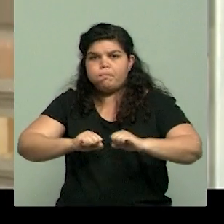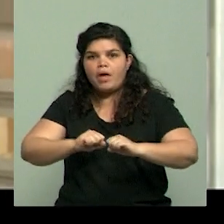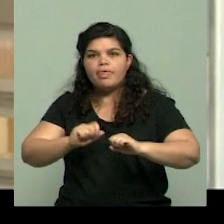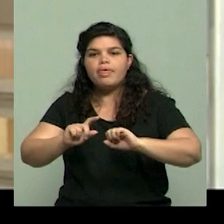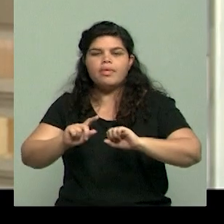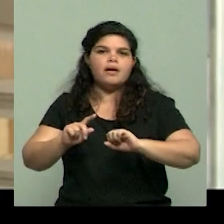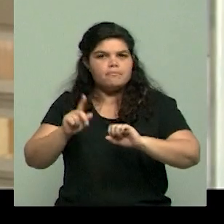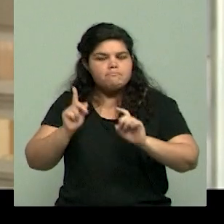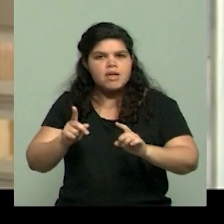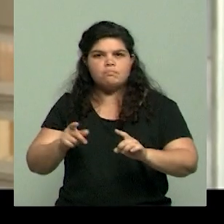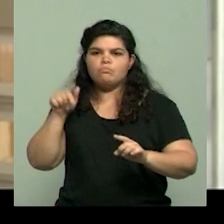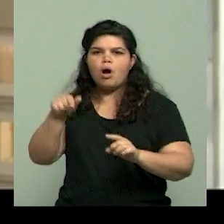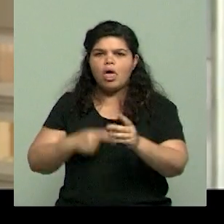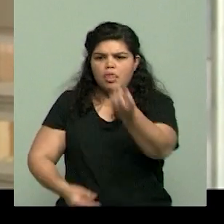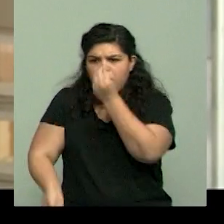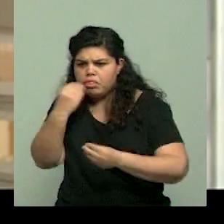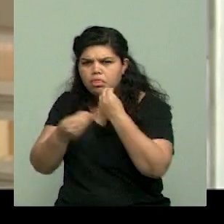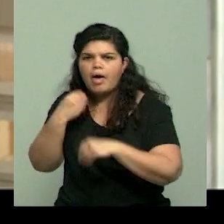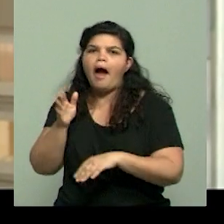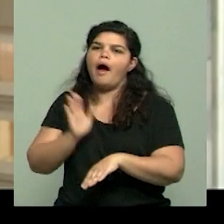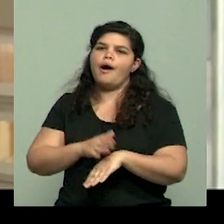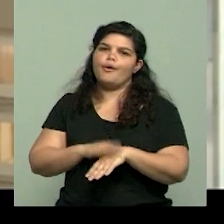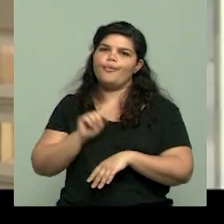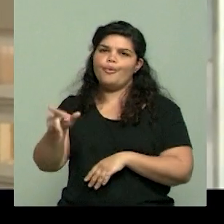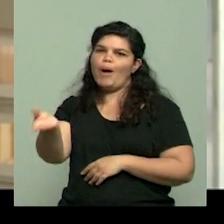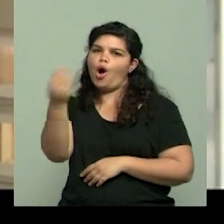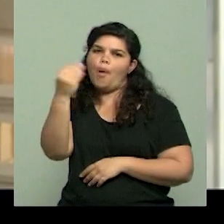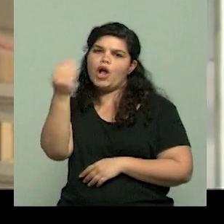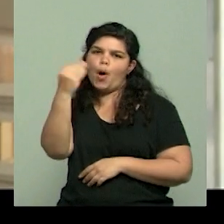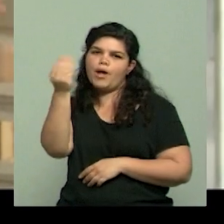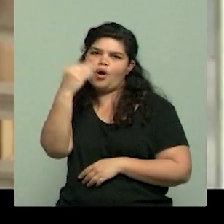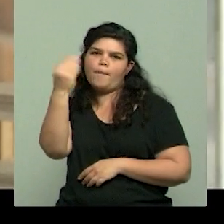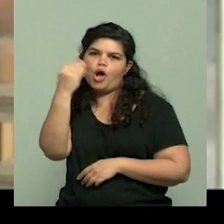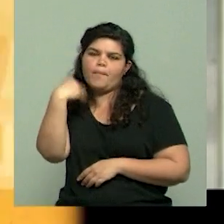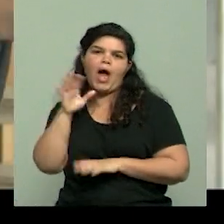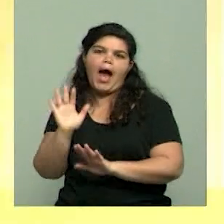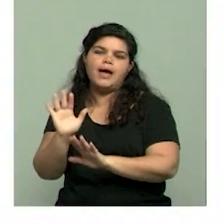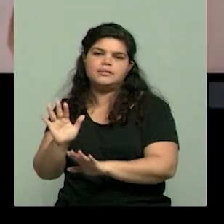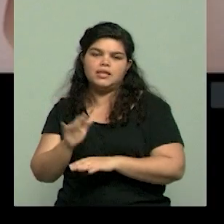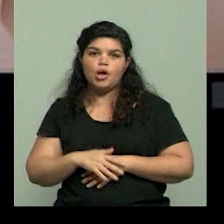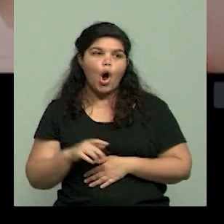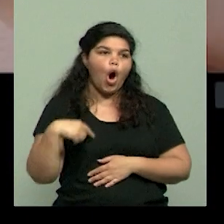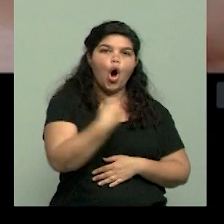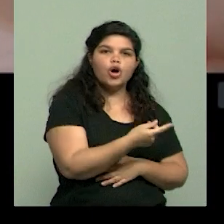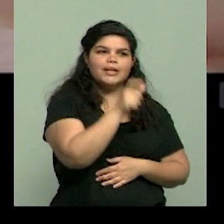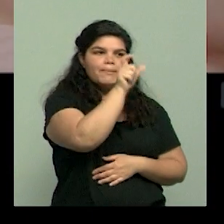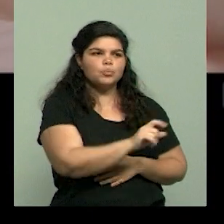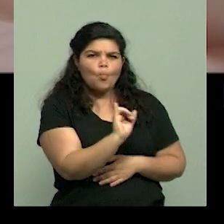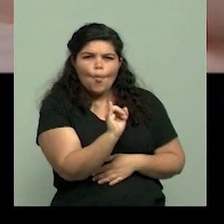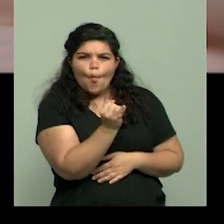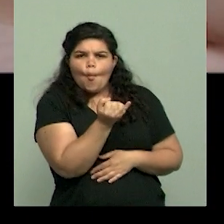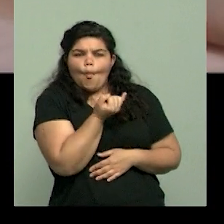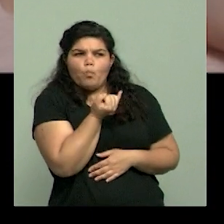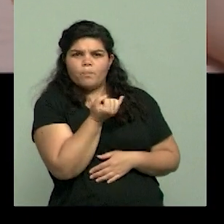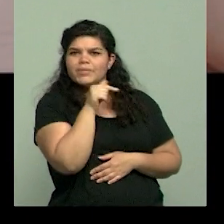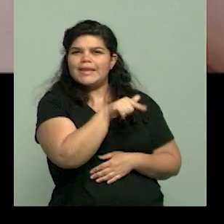bueno, no, pero tiene exceso de peso que no tiene la problemática que tiene una chica que está muy por debajo del peso. ¿Esto